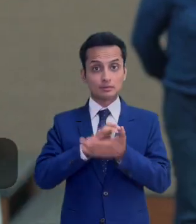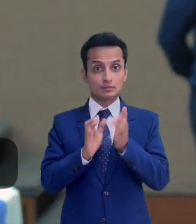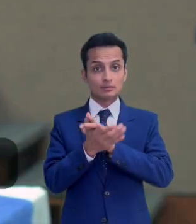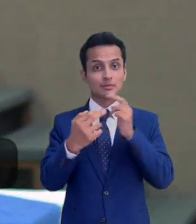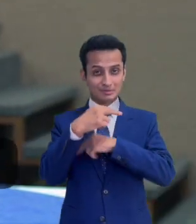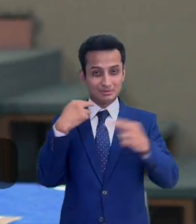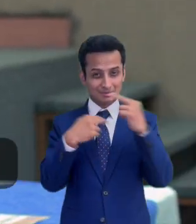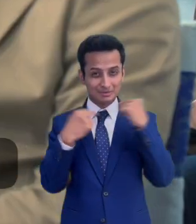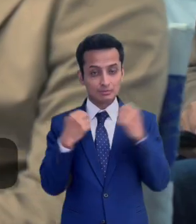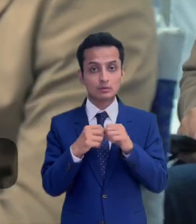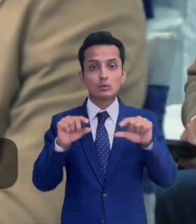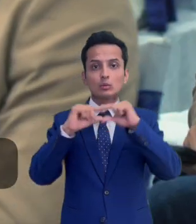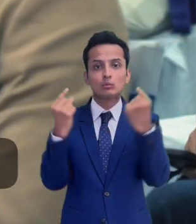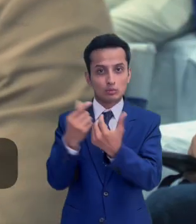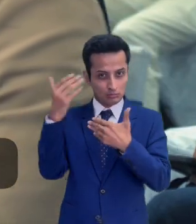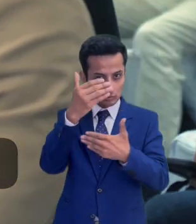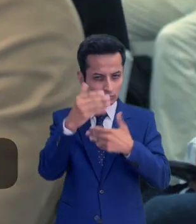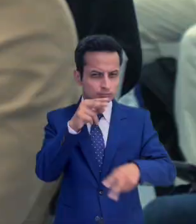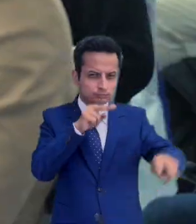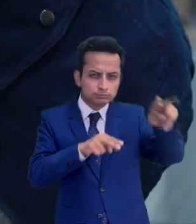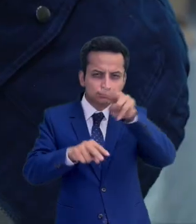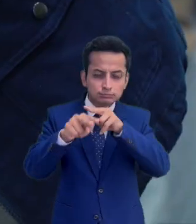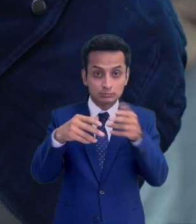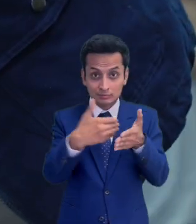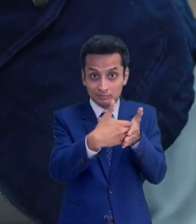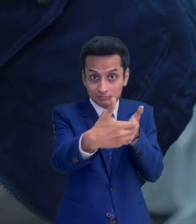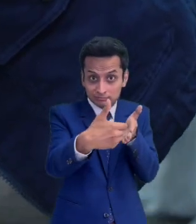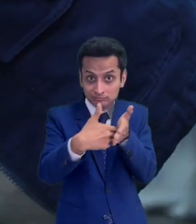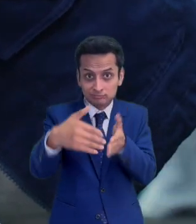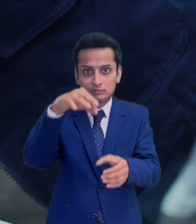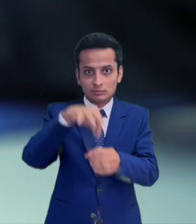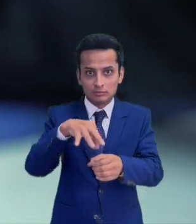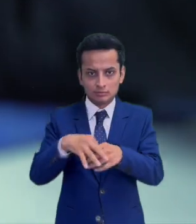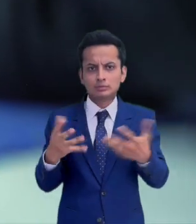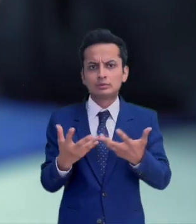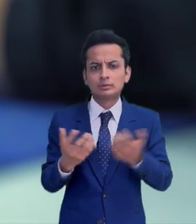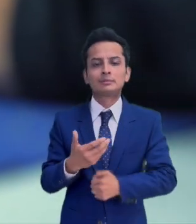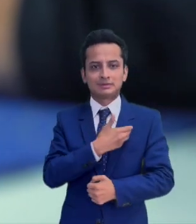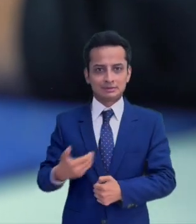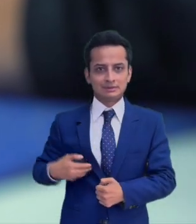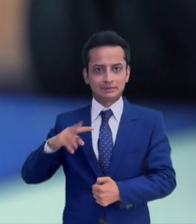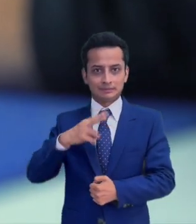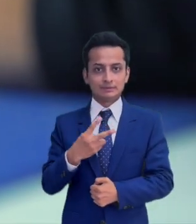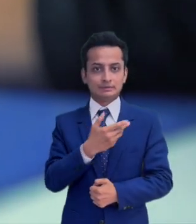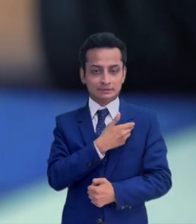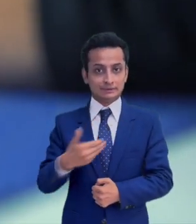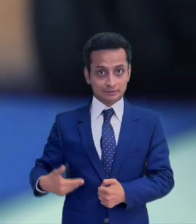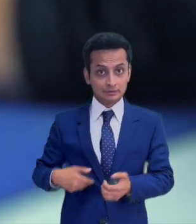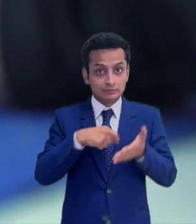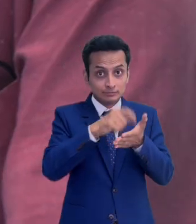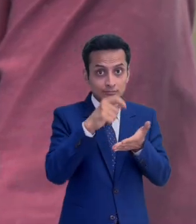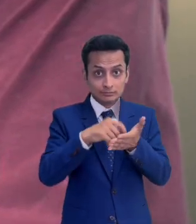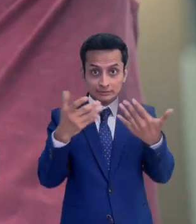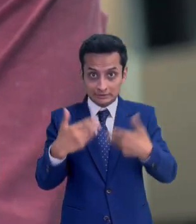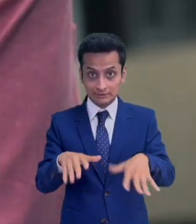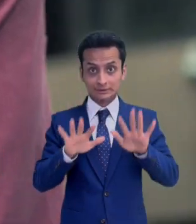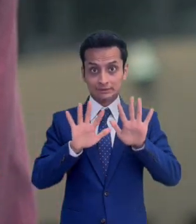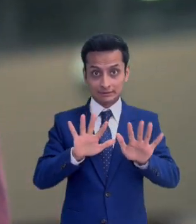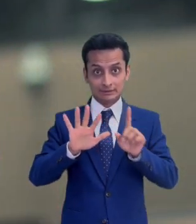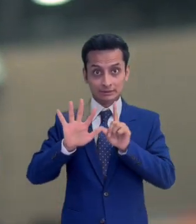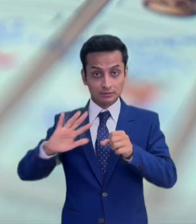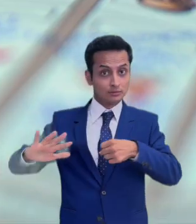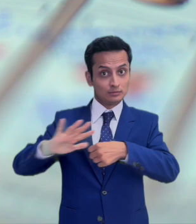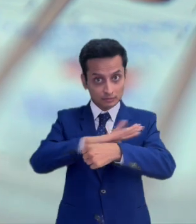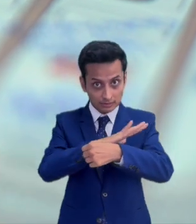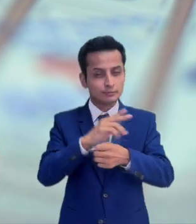Este 29 de noviembre, las organizaciones políticas validaron la papeleta electoral de los 16 binomios presidenciales calificados para